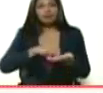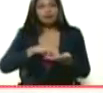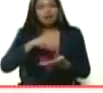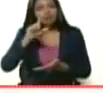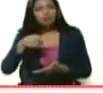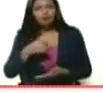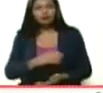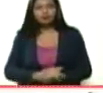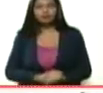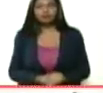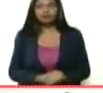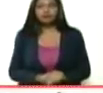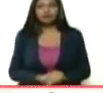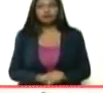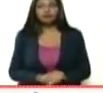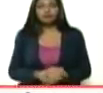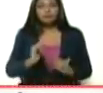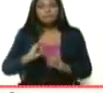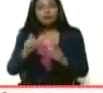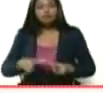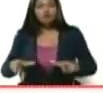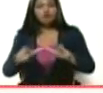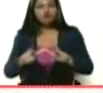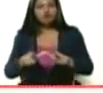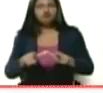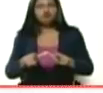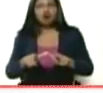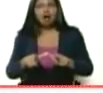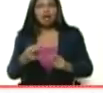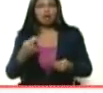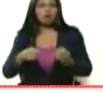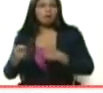también, municipio Baruta, de oficio